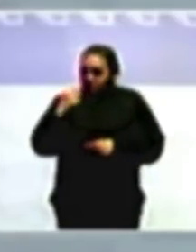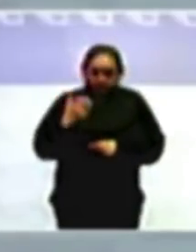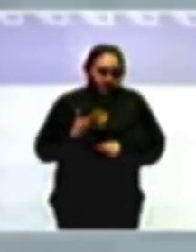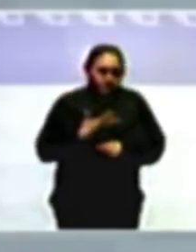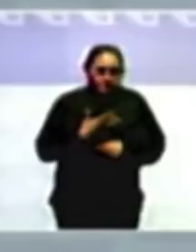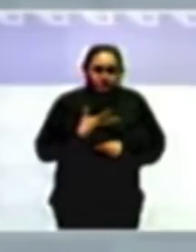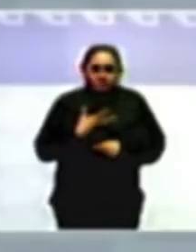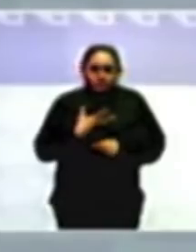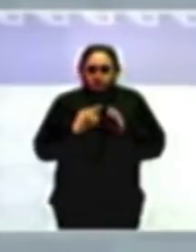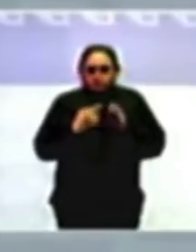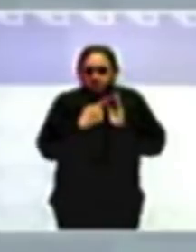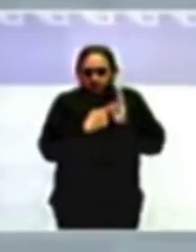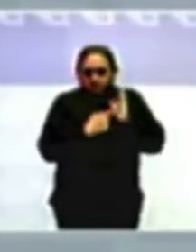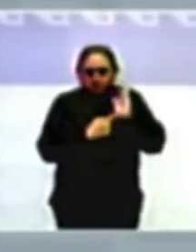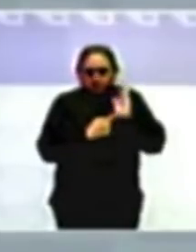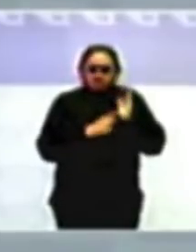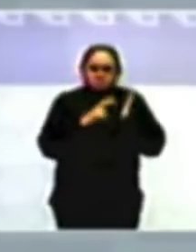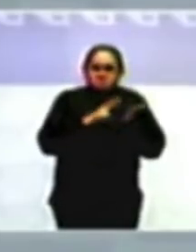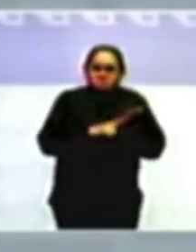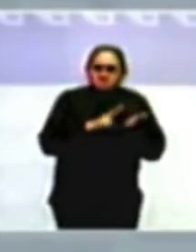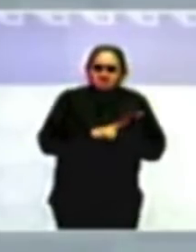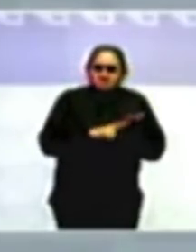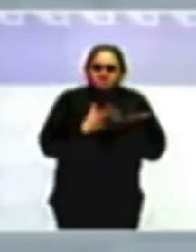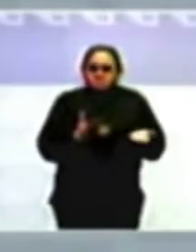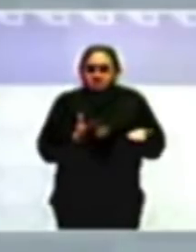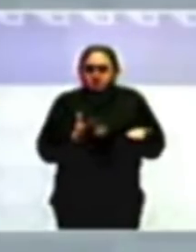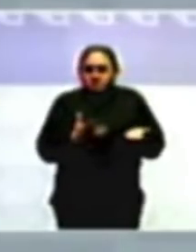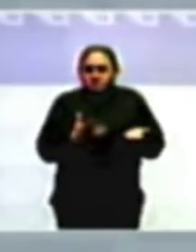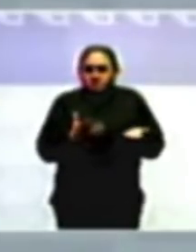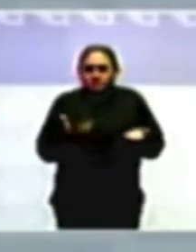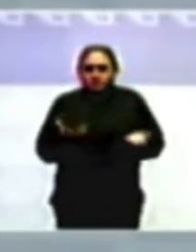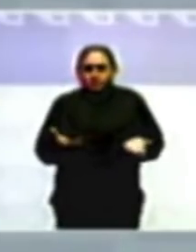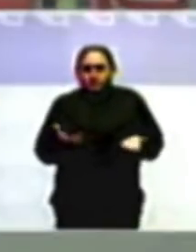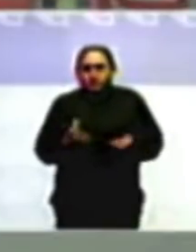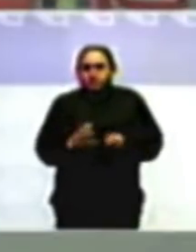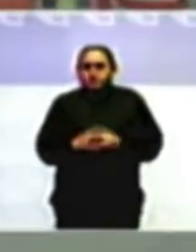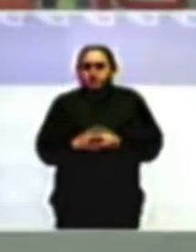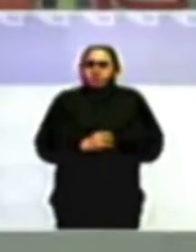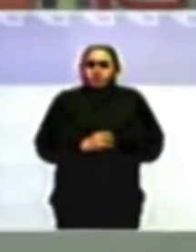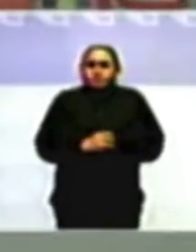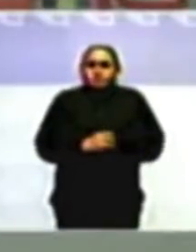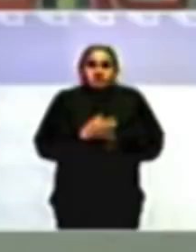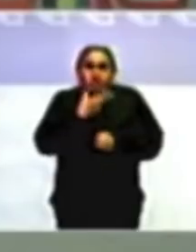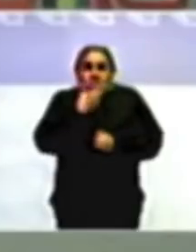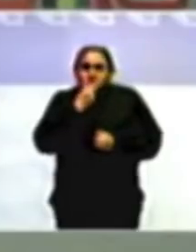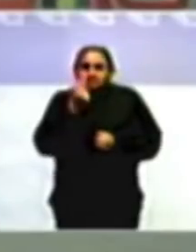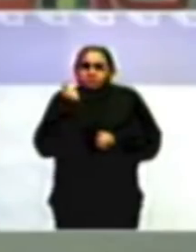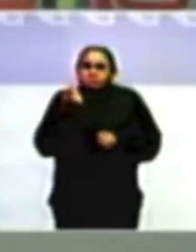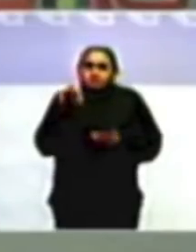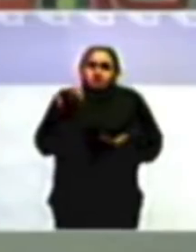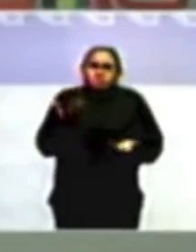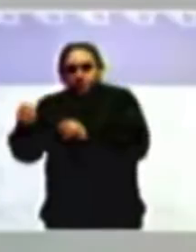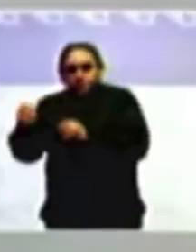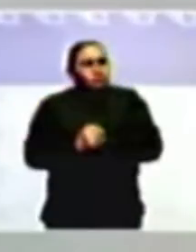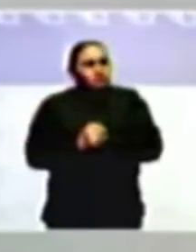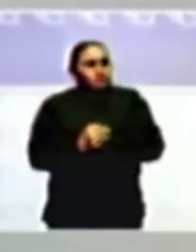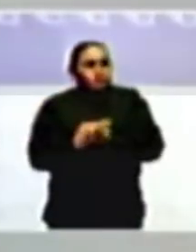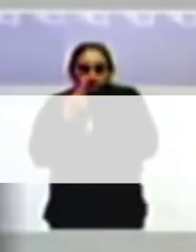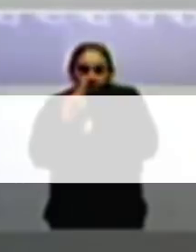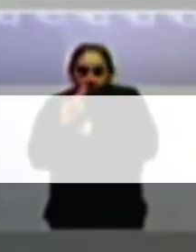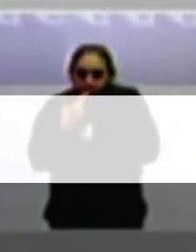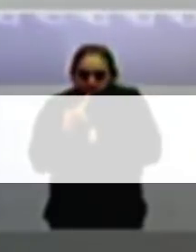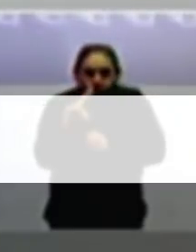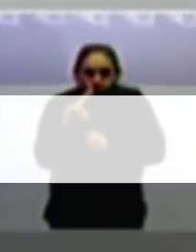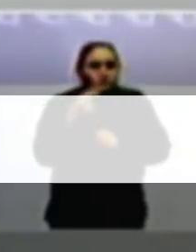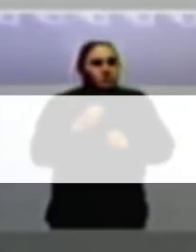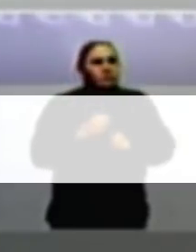nos hace pensar que de hombre tiene... Muchas gracias, gracias candidata. Al